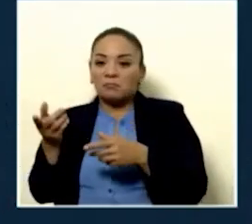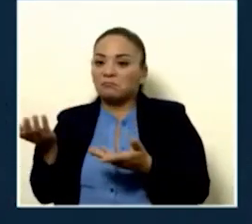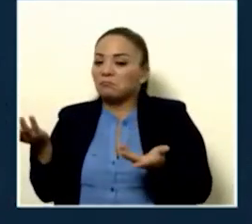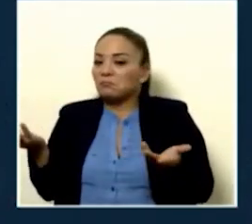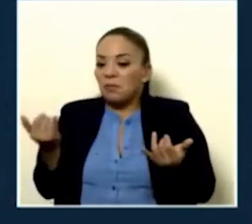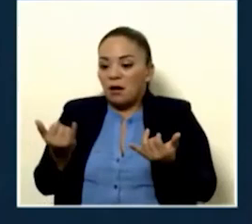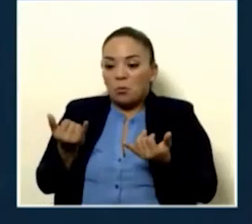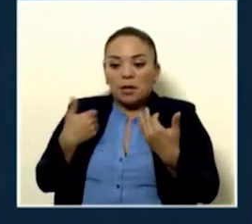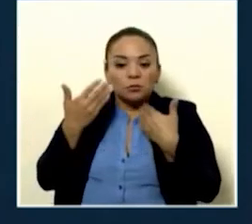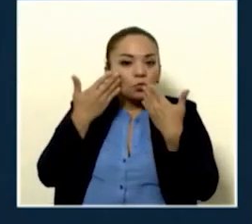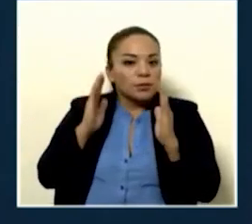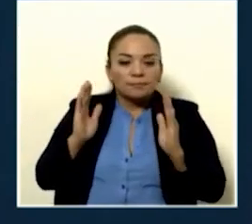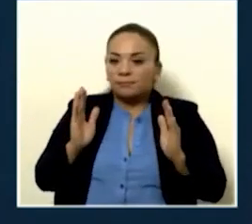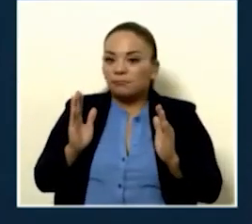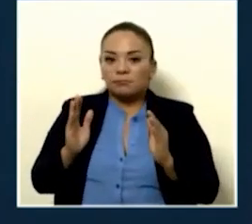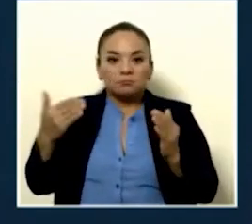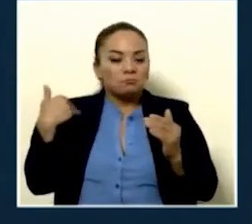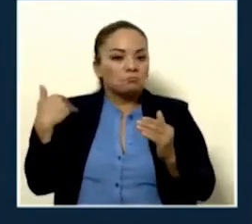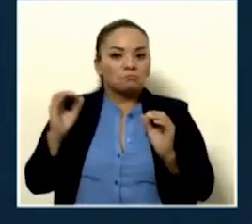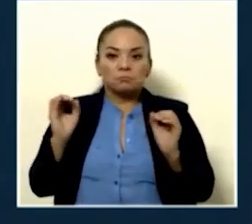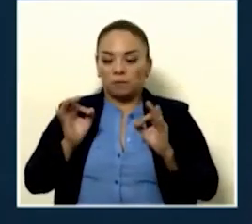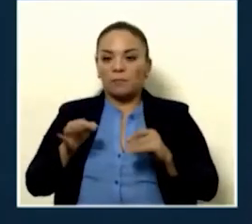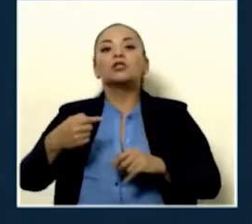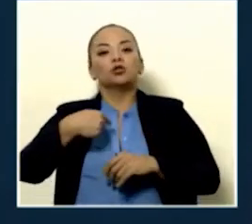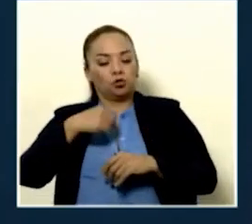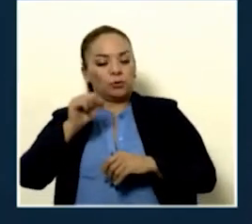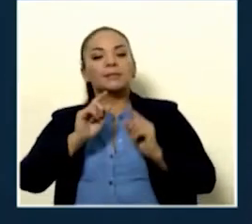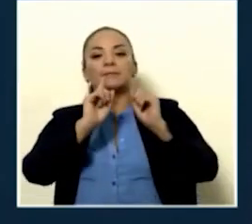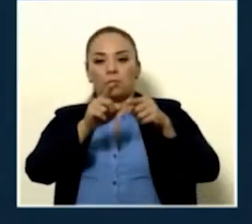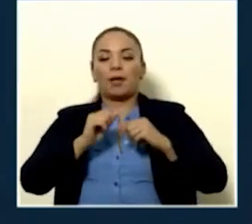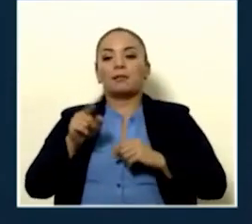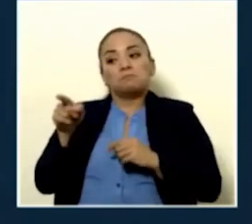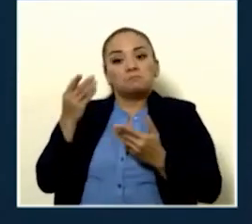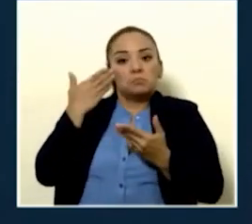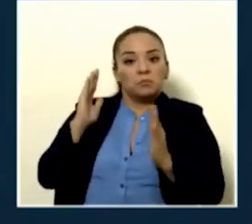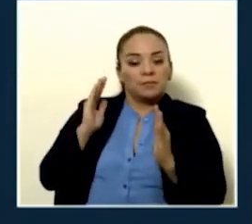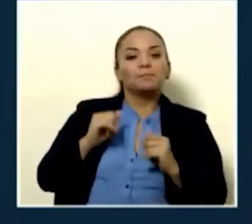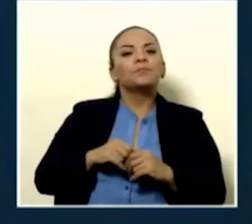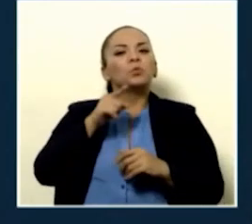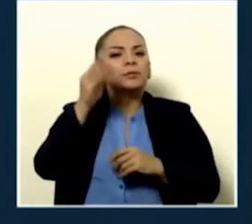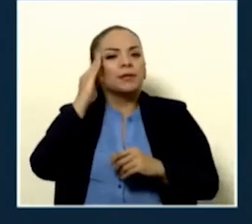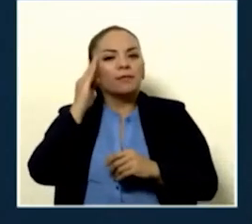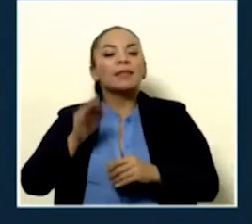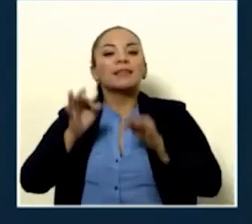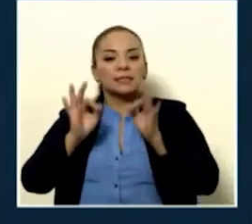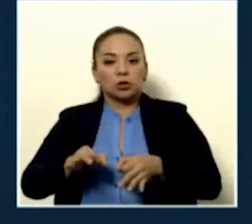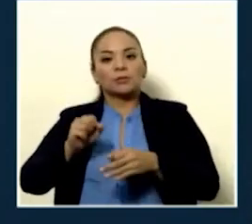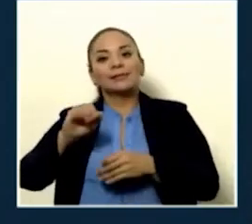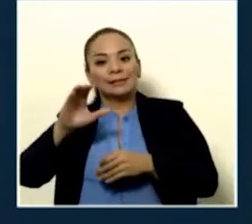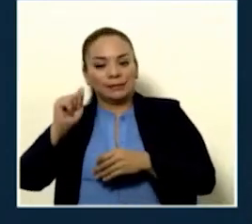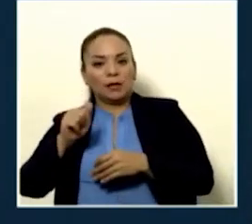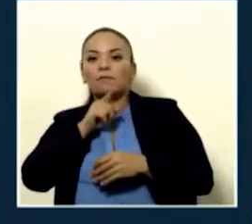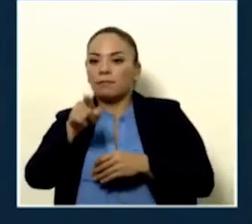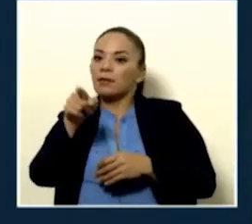no tengo confirmación. Yo sí voy a asistir y obviamente usted sabe que las decisiones del SICA